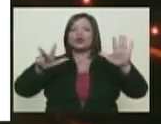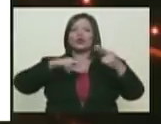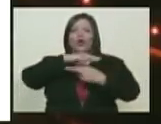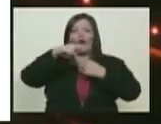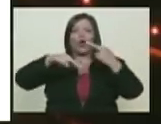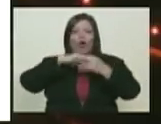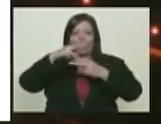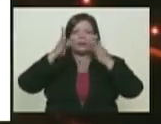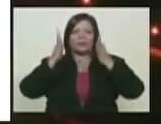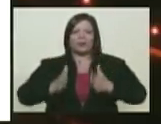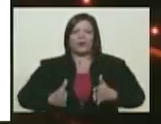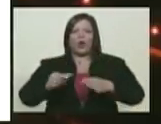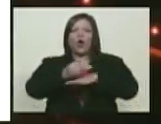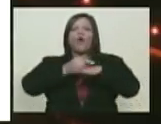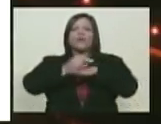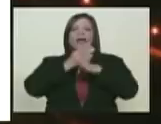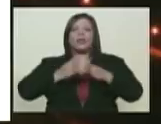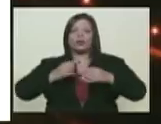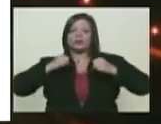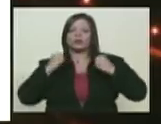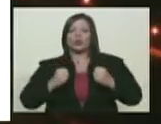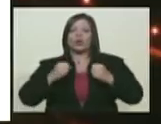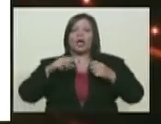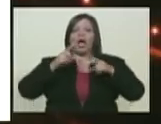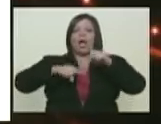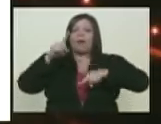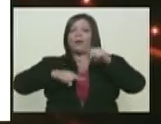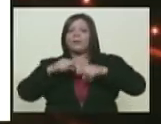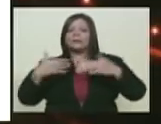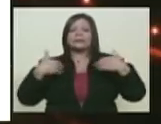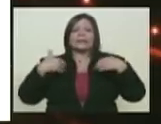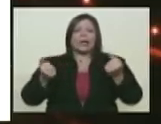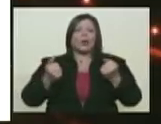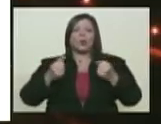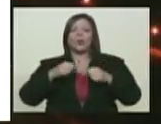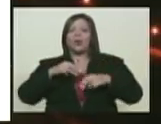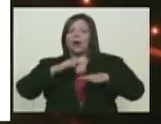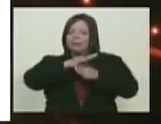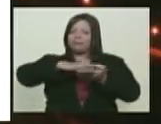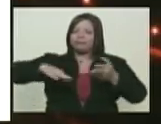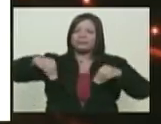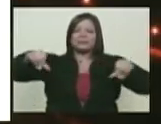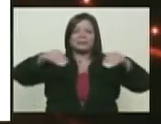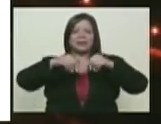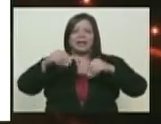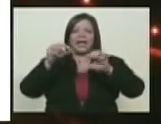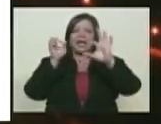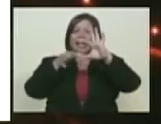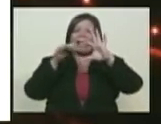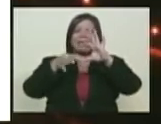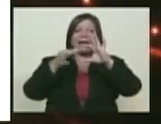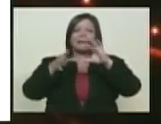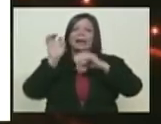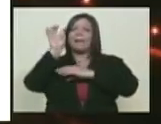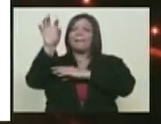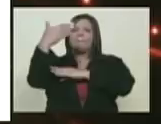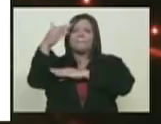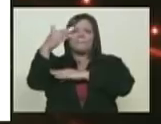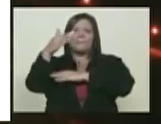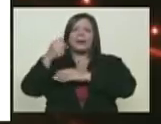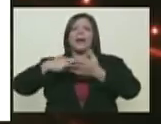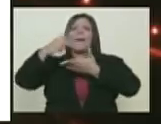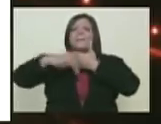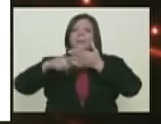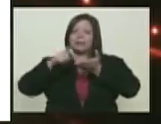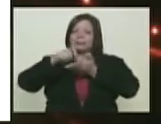gobernadores para inversiones en el área de seguridad, obras públicas, salud pública, plan de asfaltado, carné de la patria, misiones y grandes misiones, plan nacional